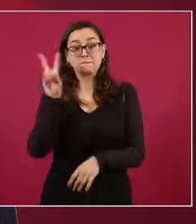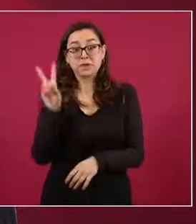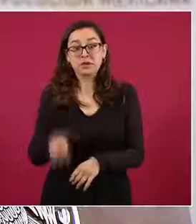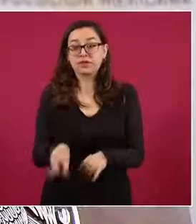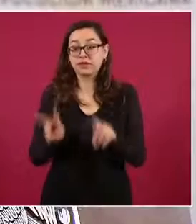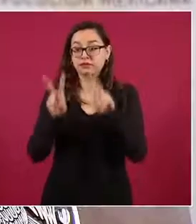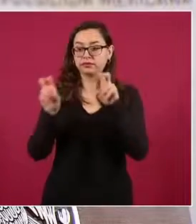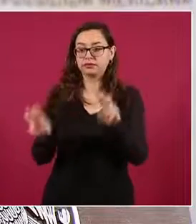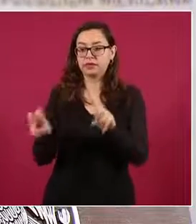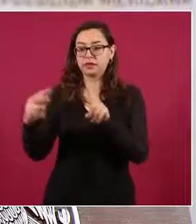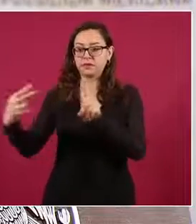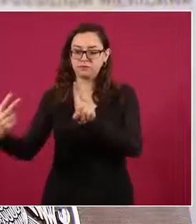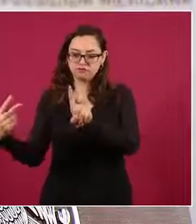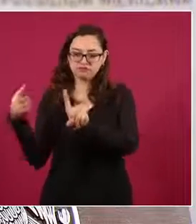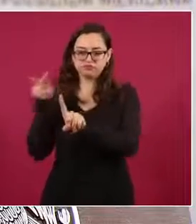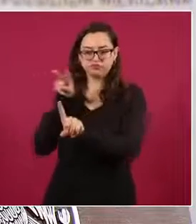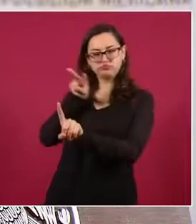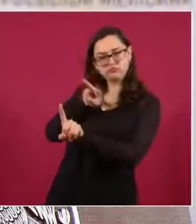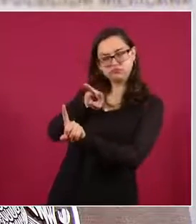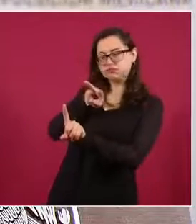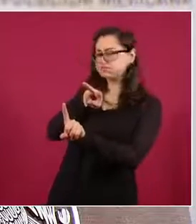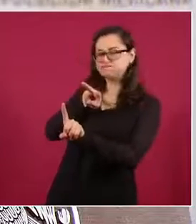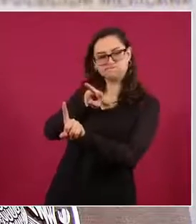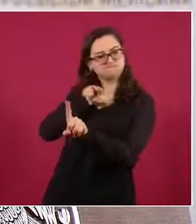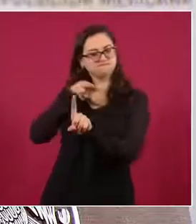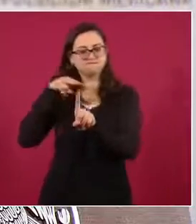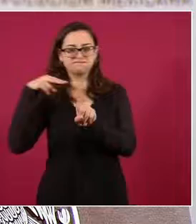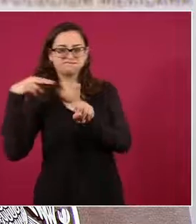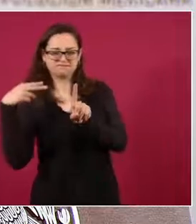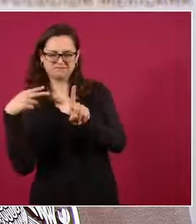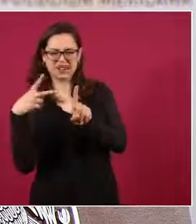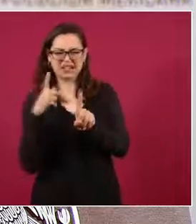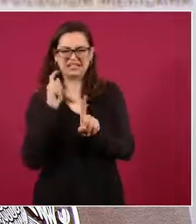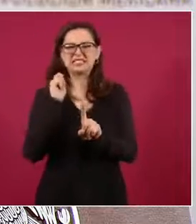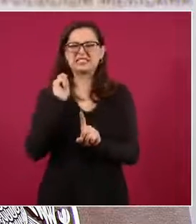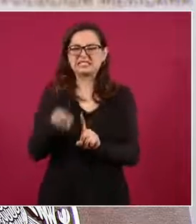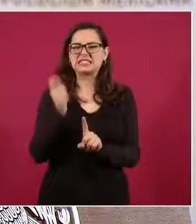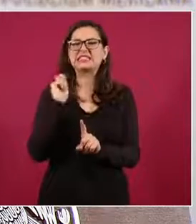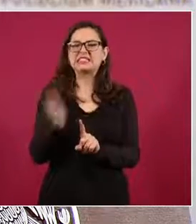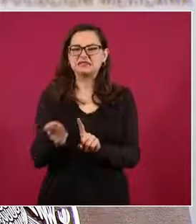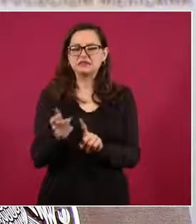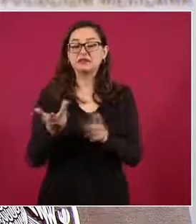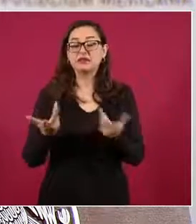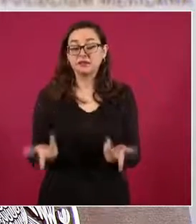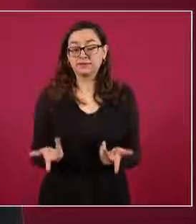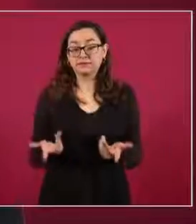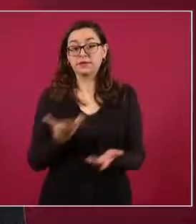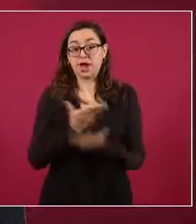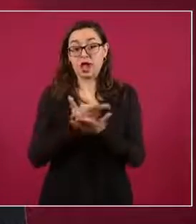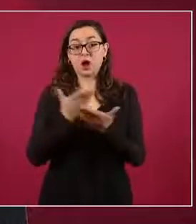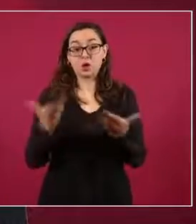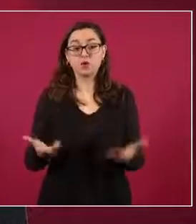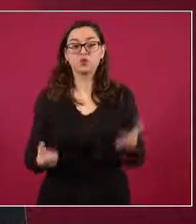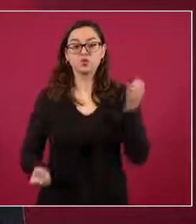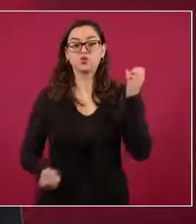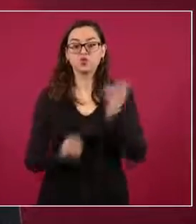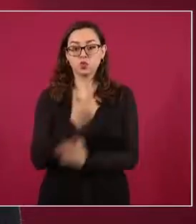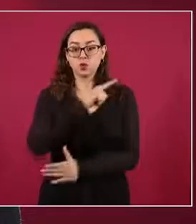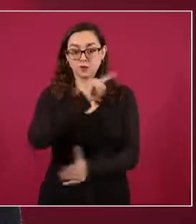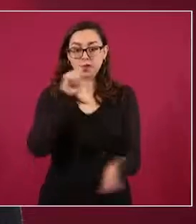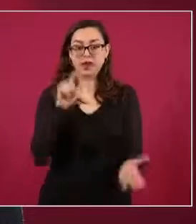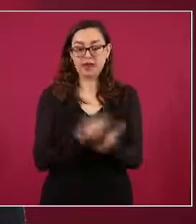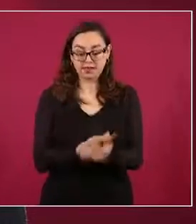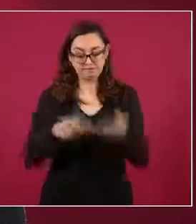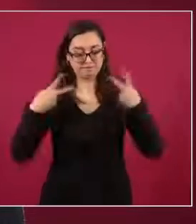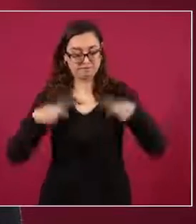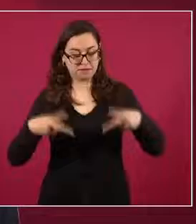radical respecto al modelo de atención. ¿Cuál fue ese cambio que se instruyó ahora por ley? Que los servicios de